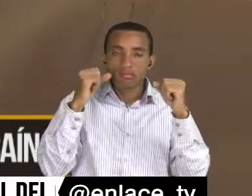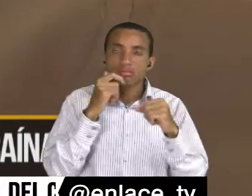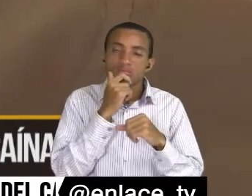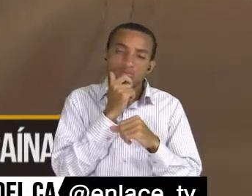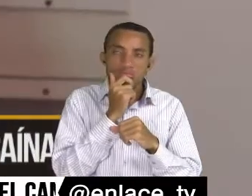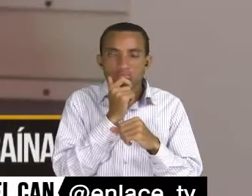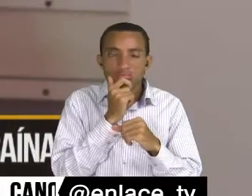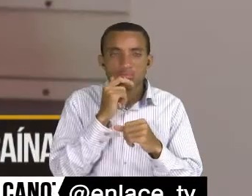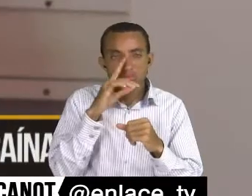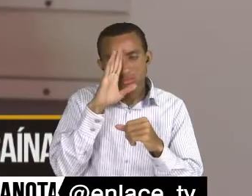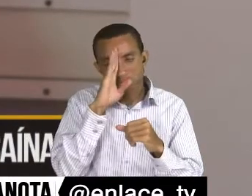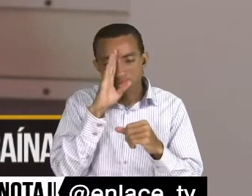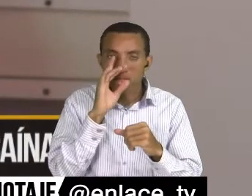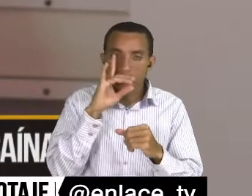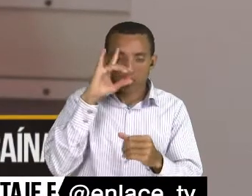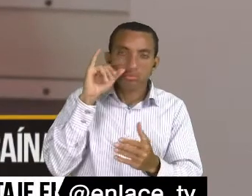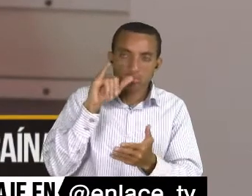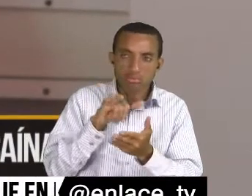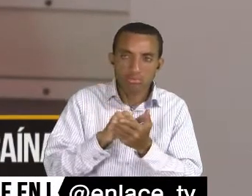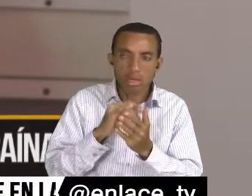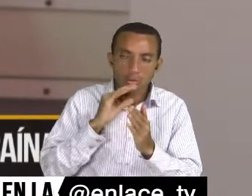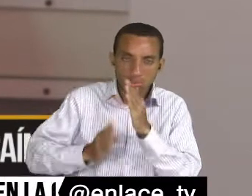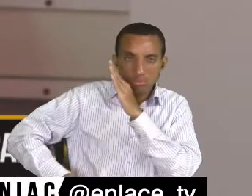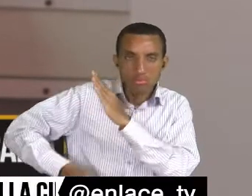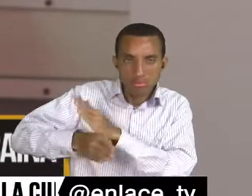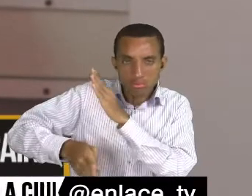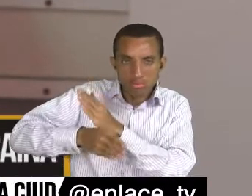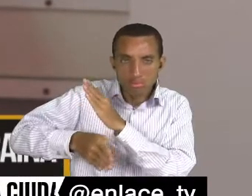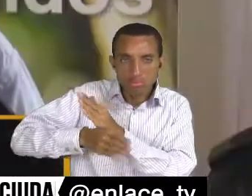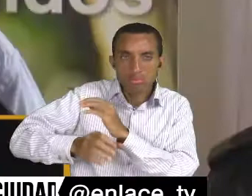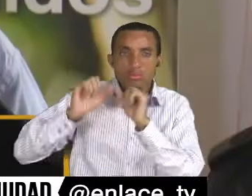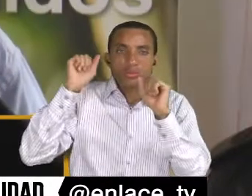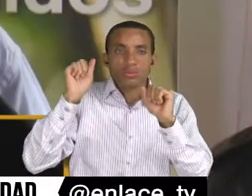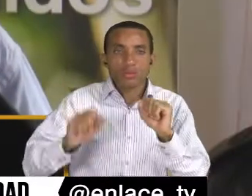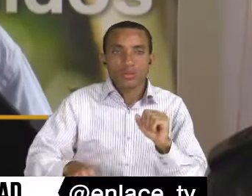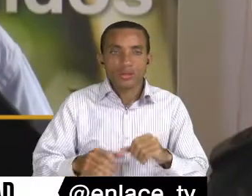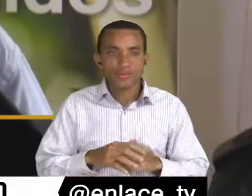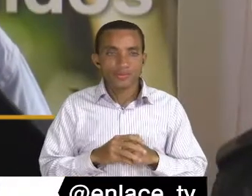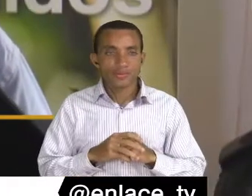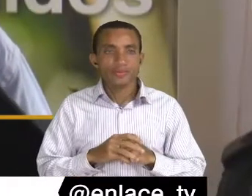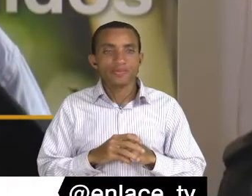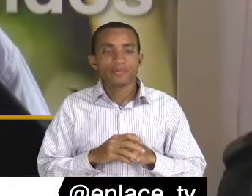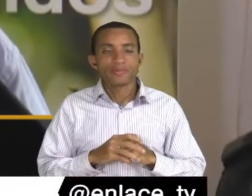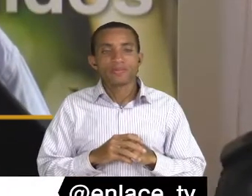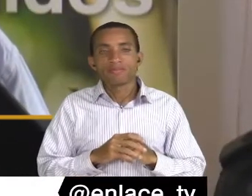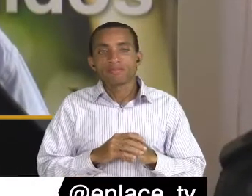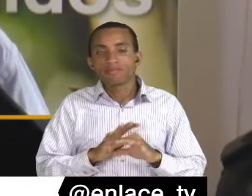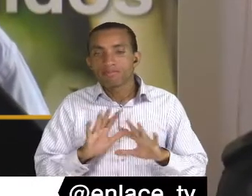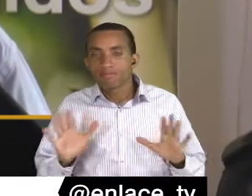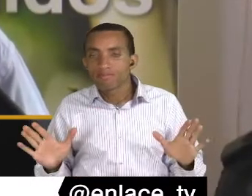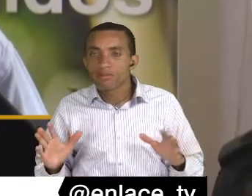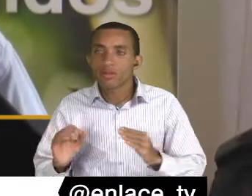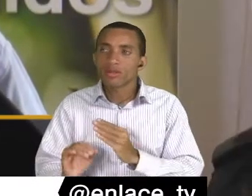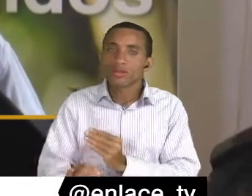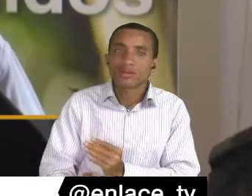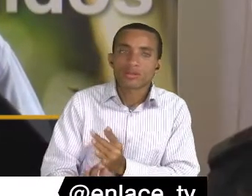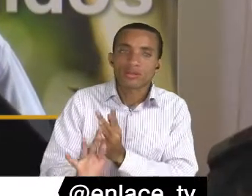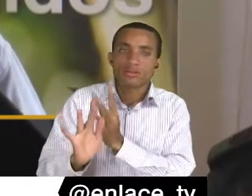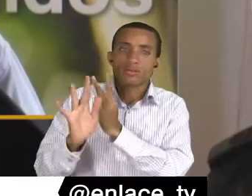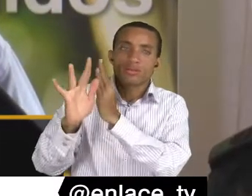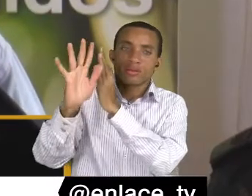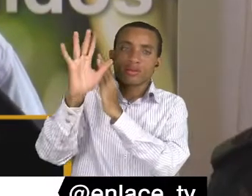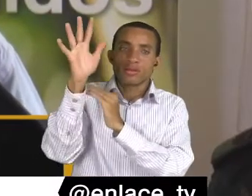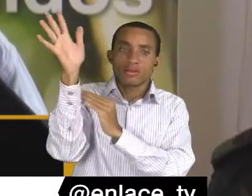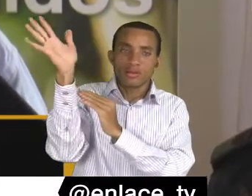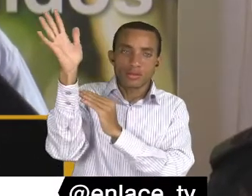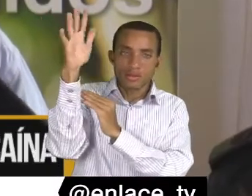en que podemos seguir adelante con buenas prácticas sobre los cultivos y también con